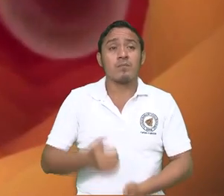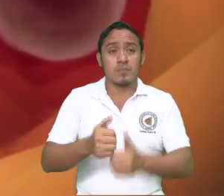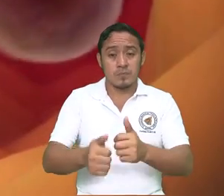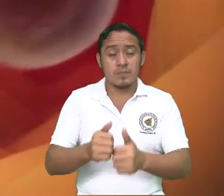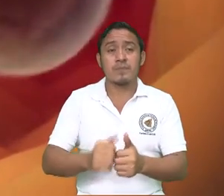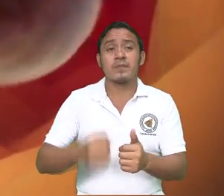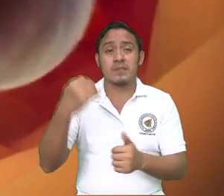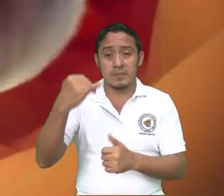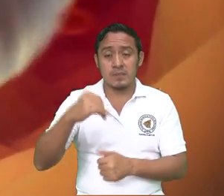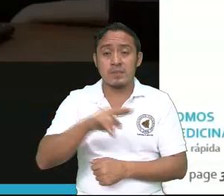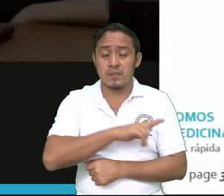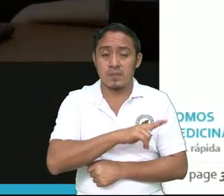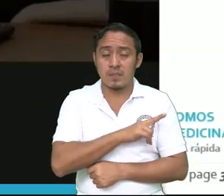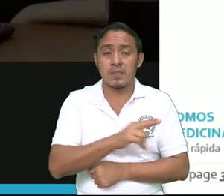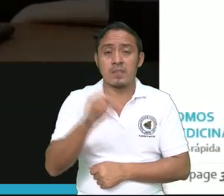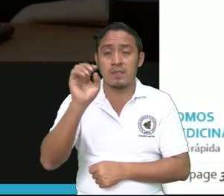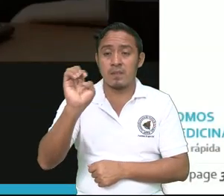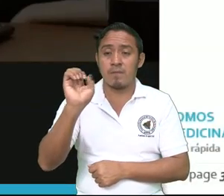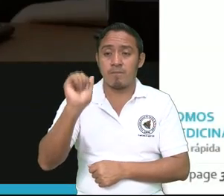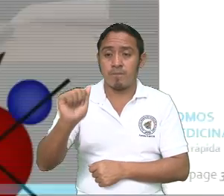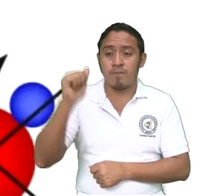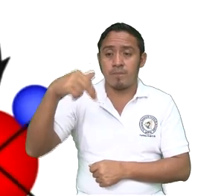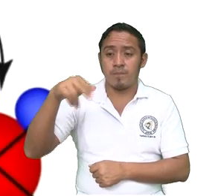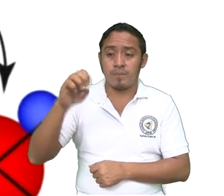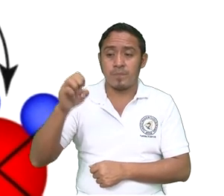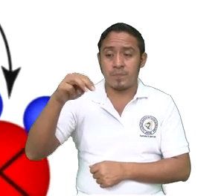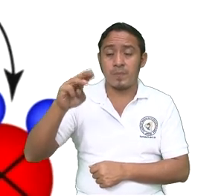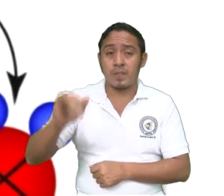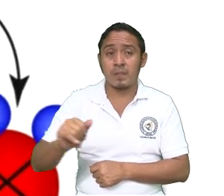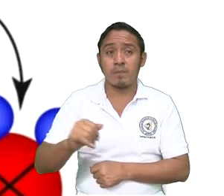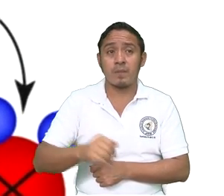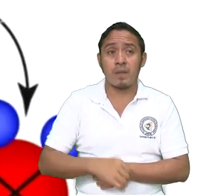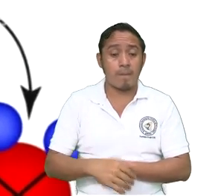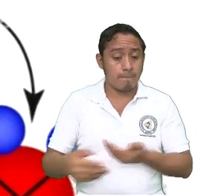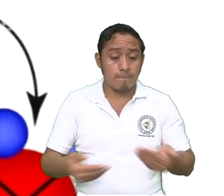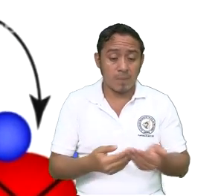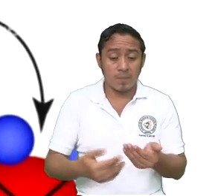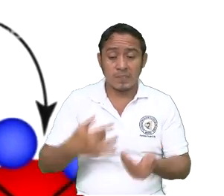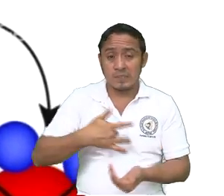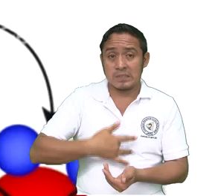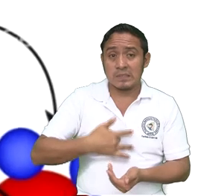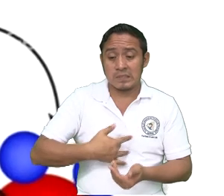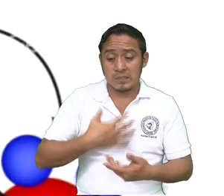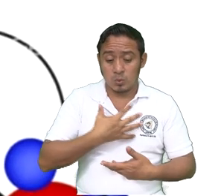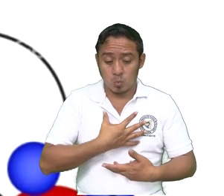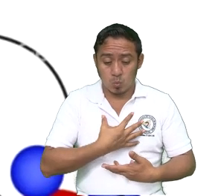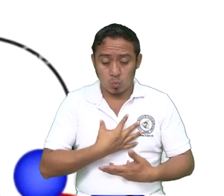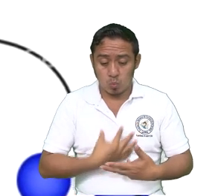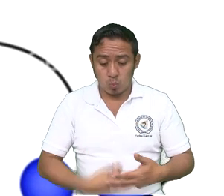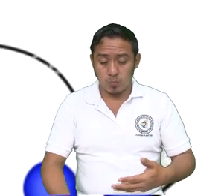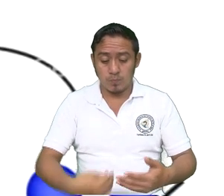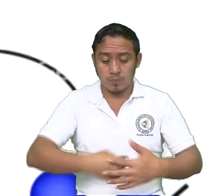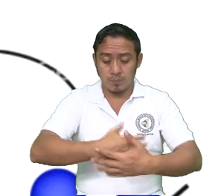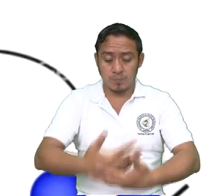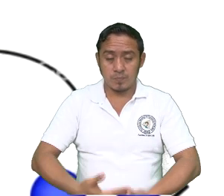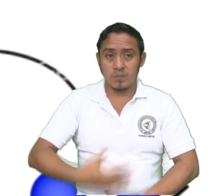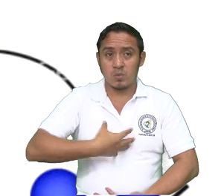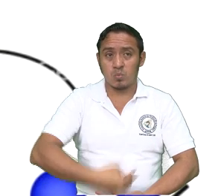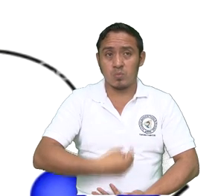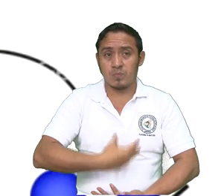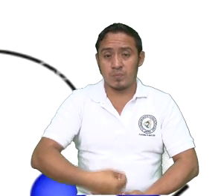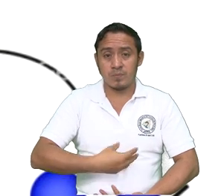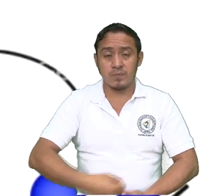sí mismo causa anemia es decir el bebé necesita nutrirse necesita alimentarse y el bebé se